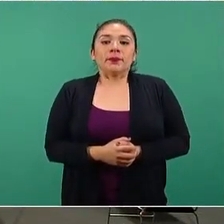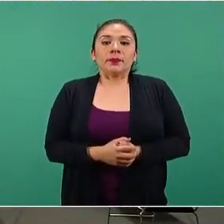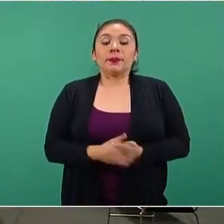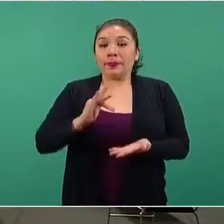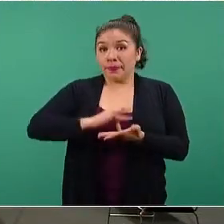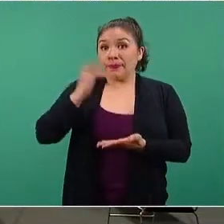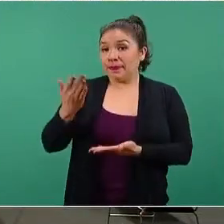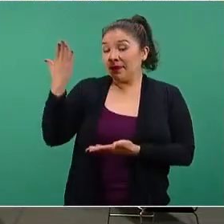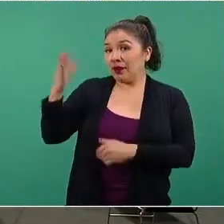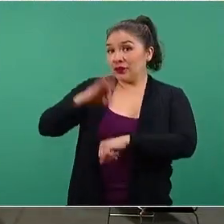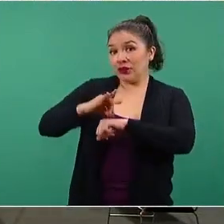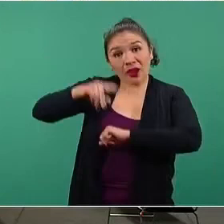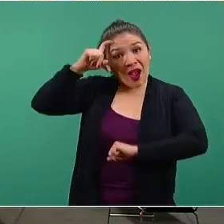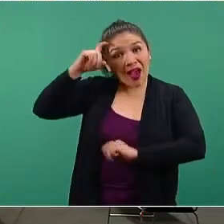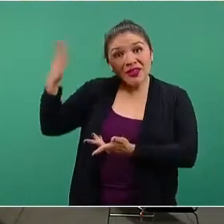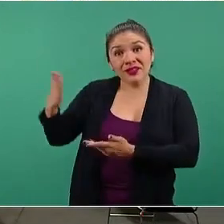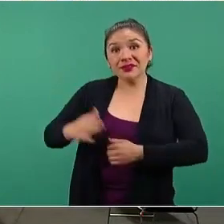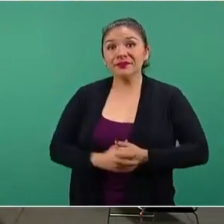doctor López-Gatell.